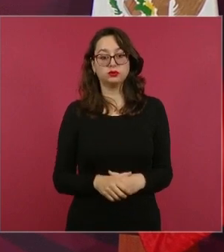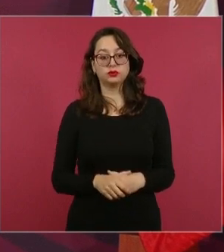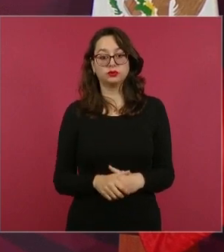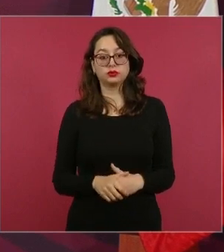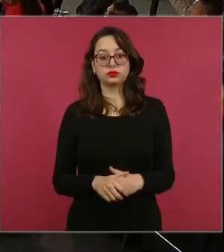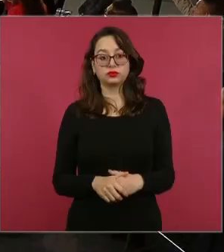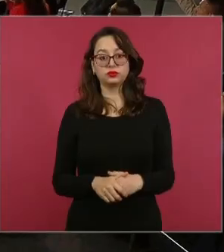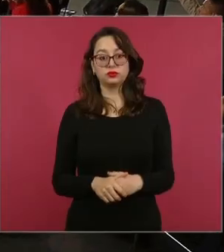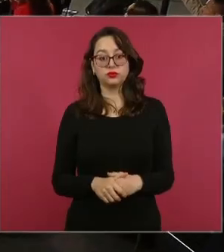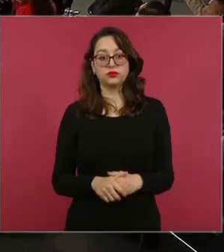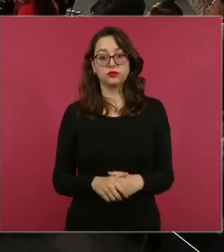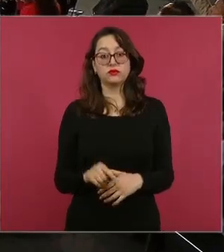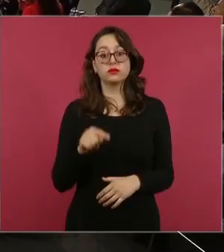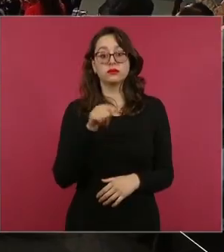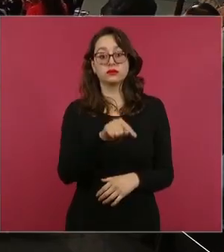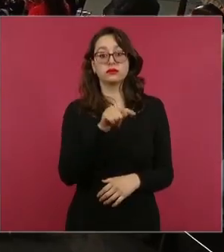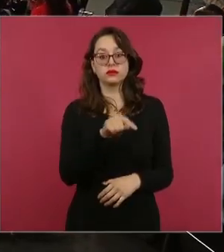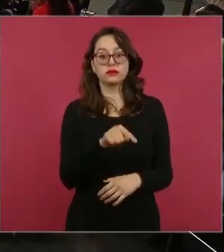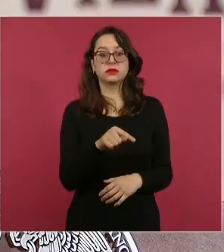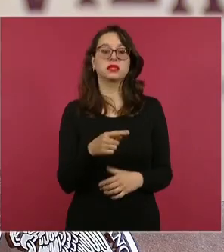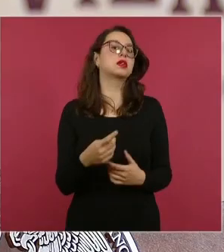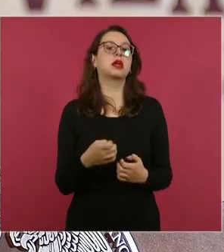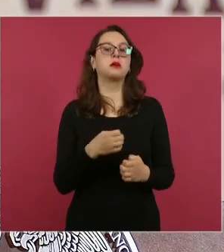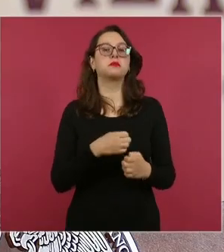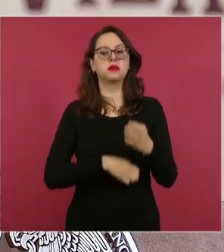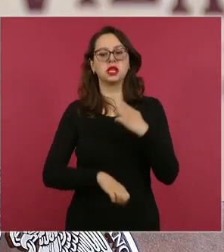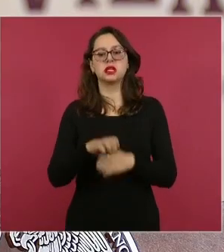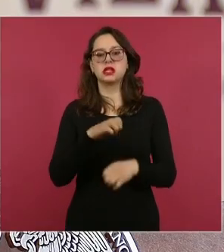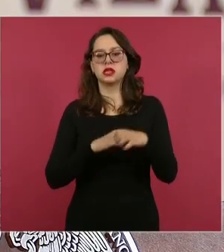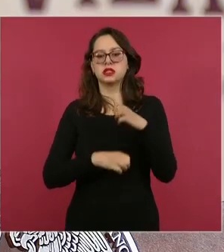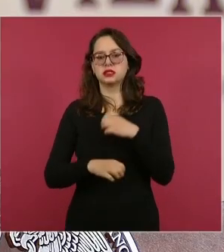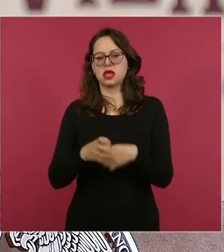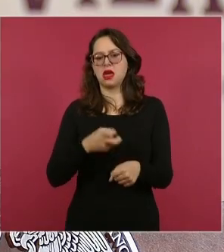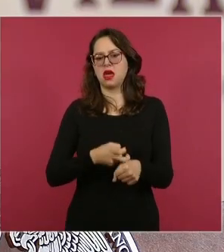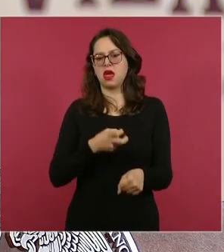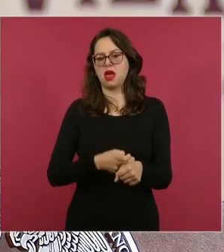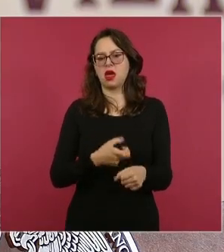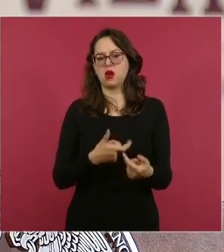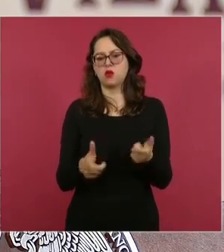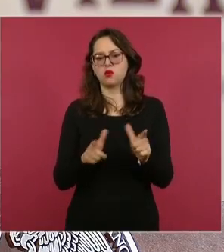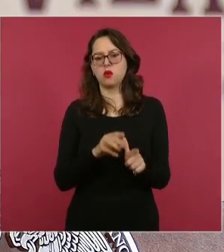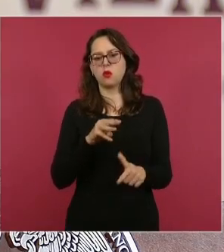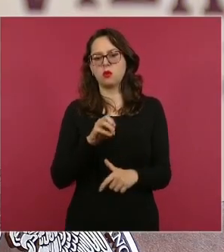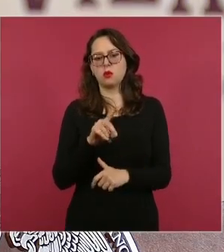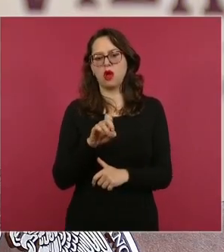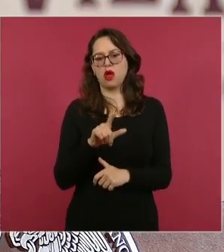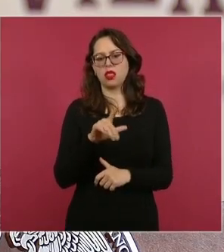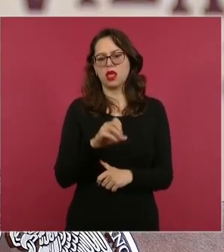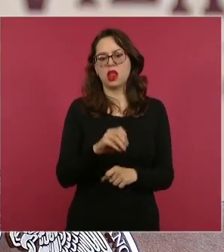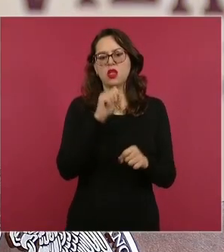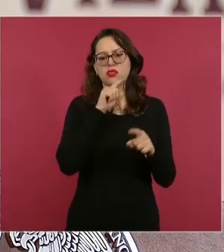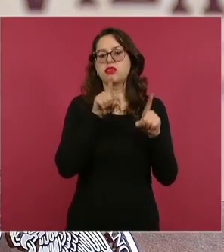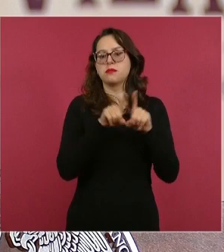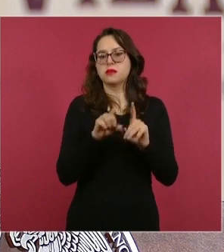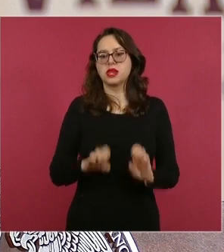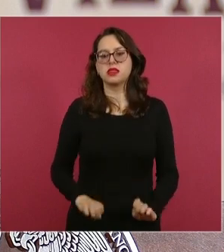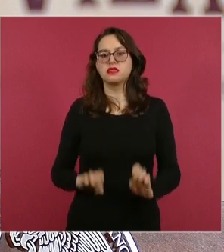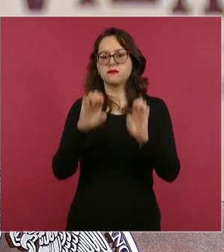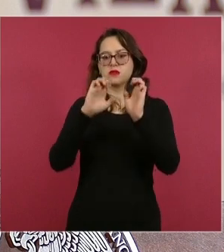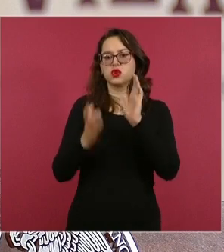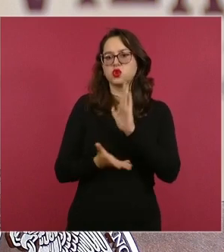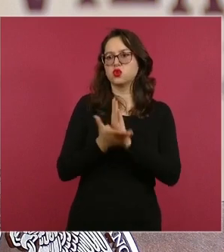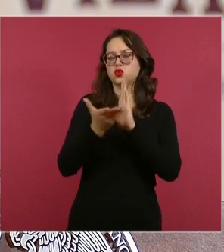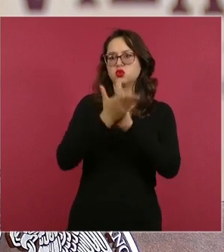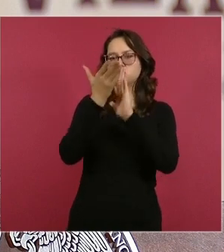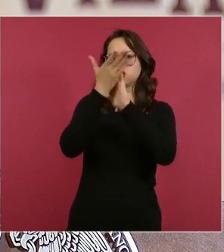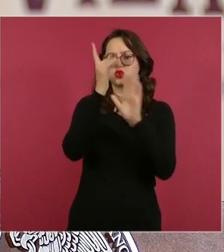Zavala del grupo Modelo y también de desarrollo este inmobiliario